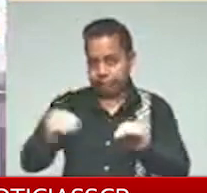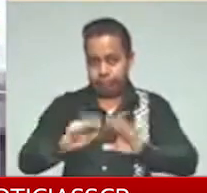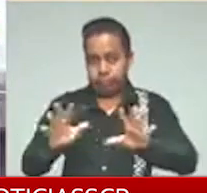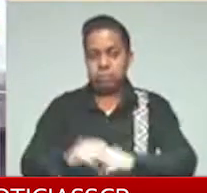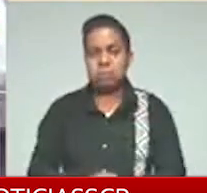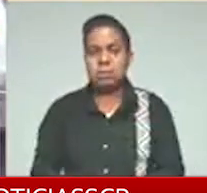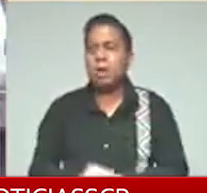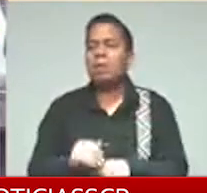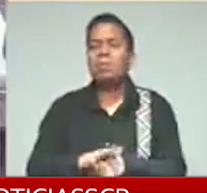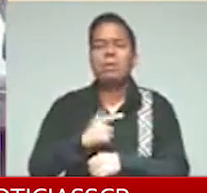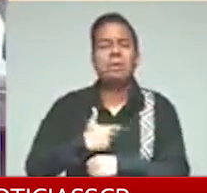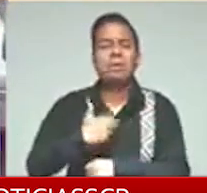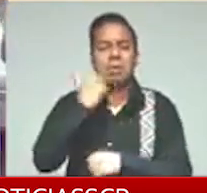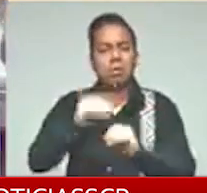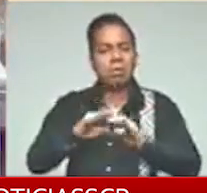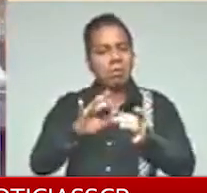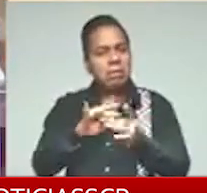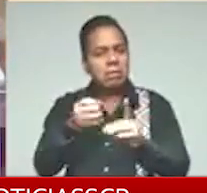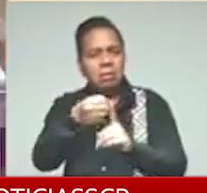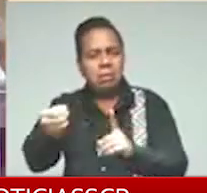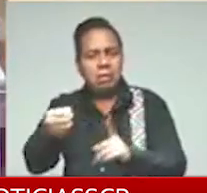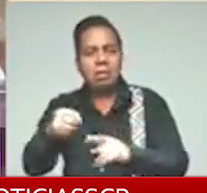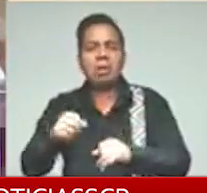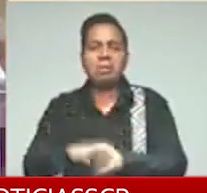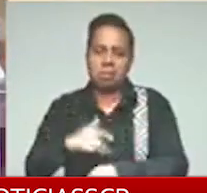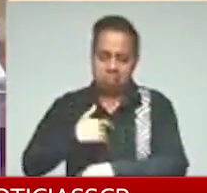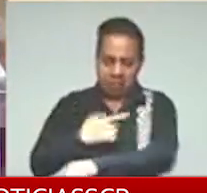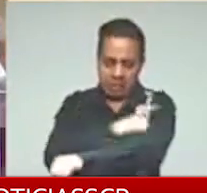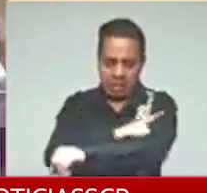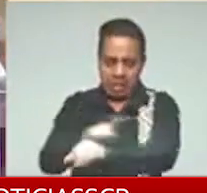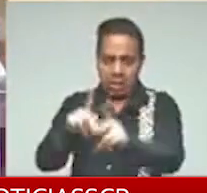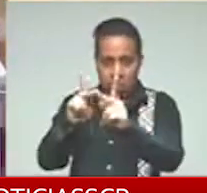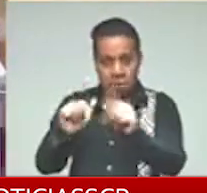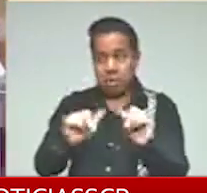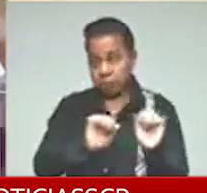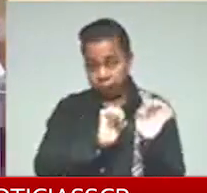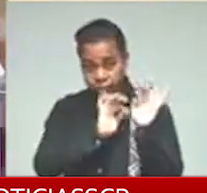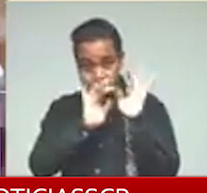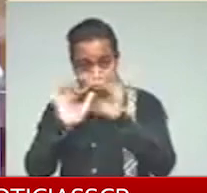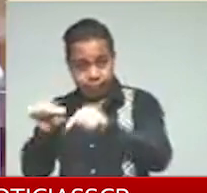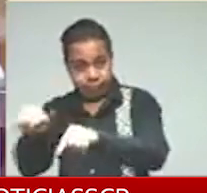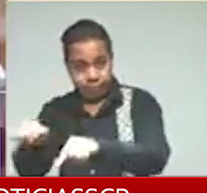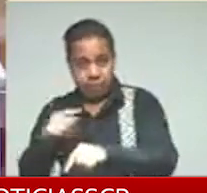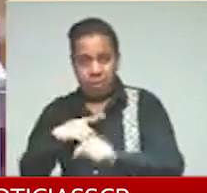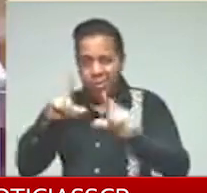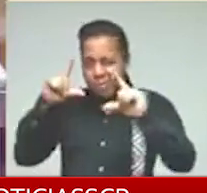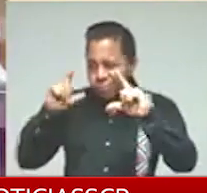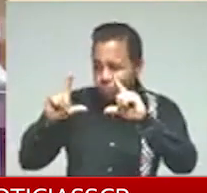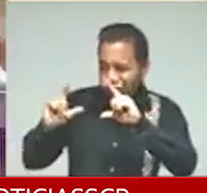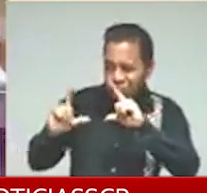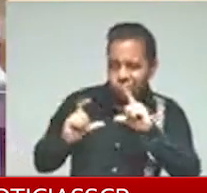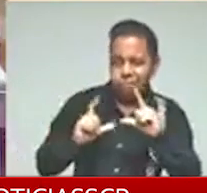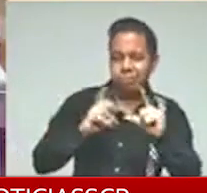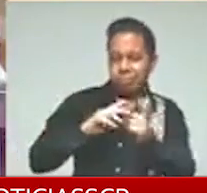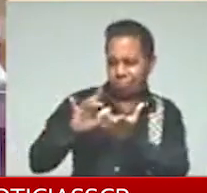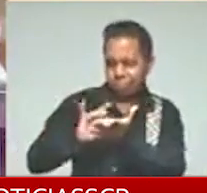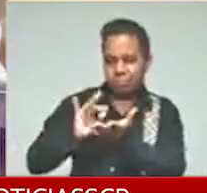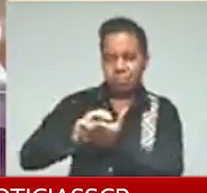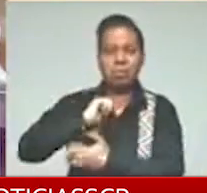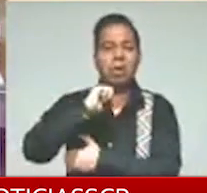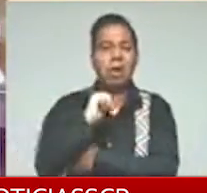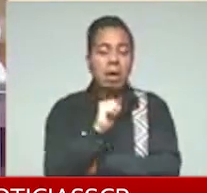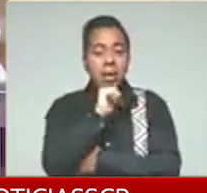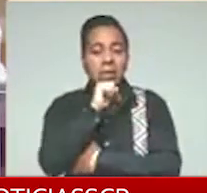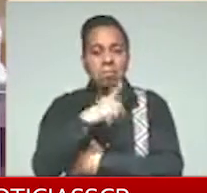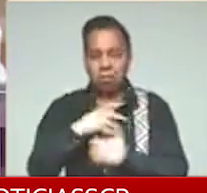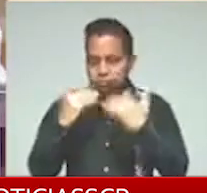¿Por qué lo quiero dejar? Porque no estuvieron nuestros delegados de paz, tomaron fotografías,